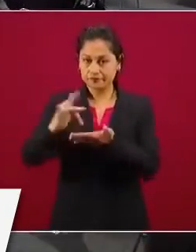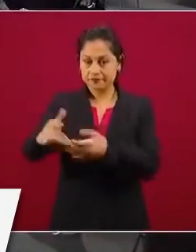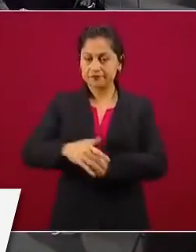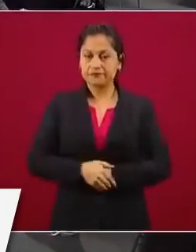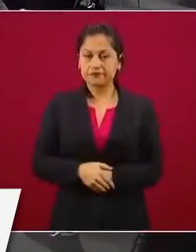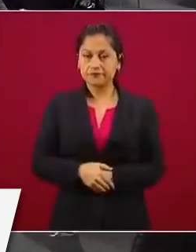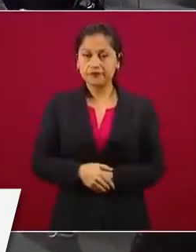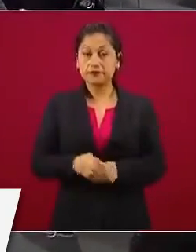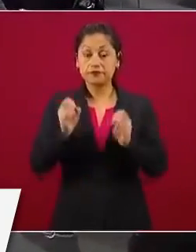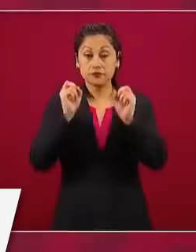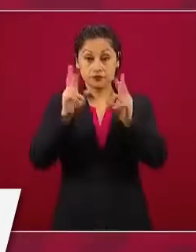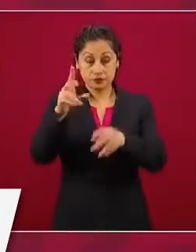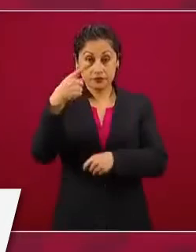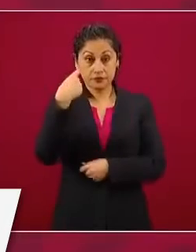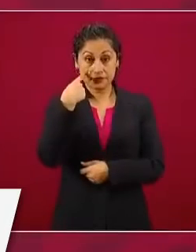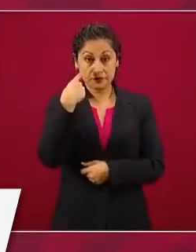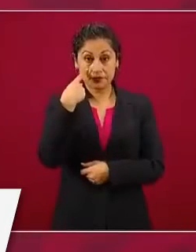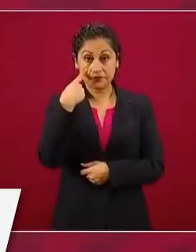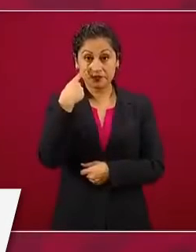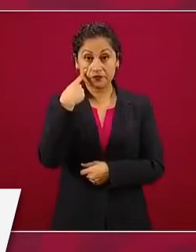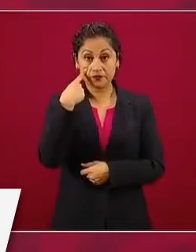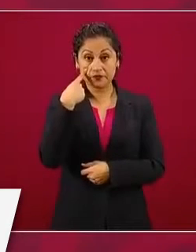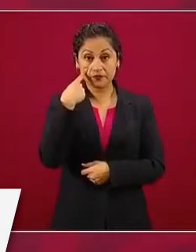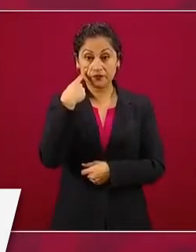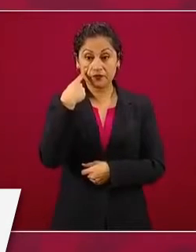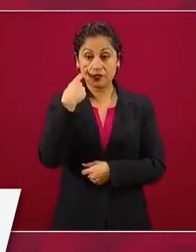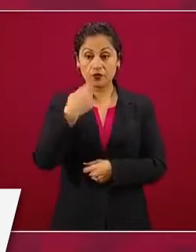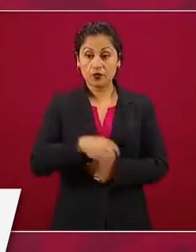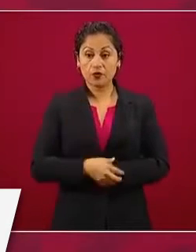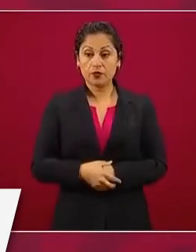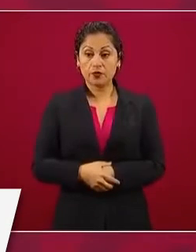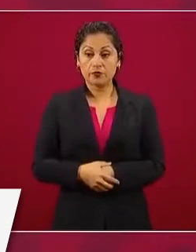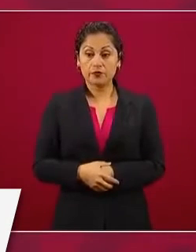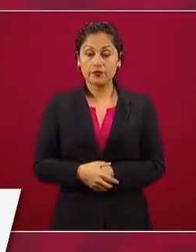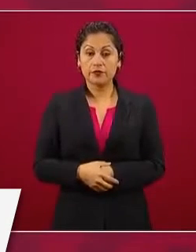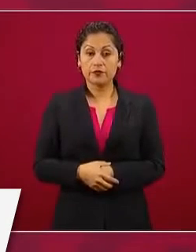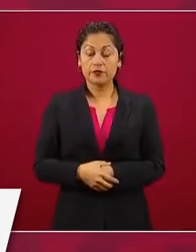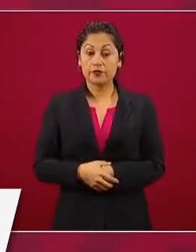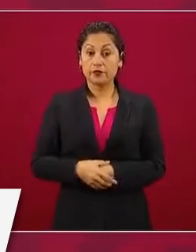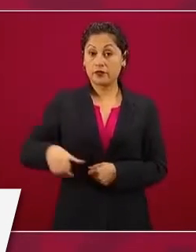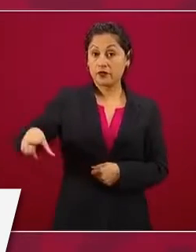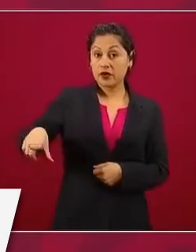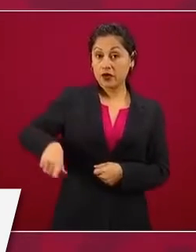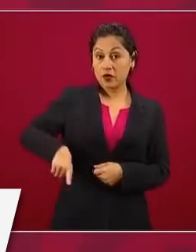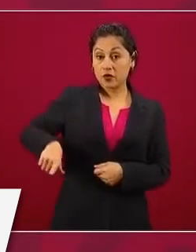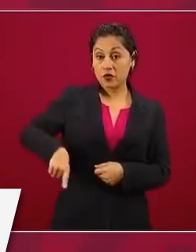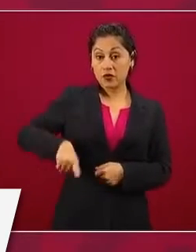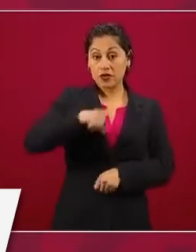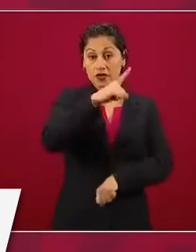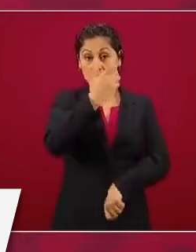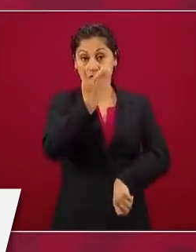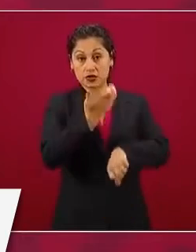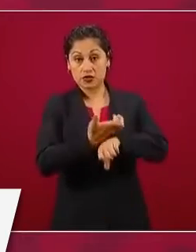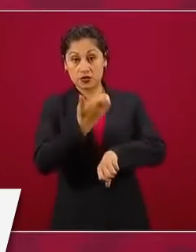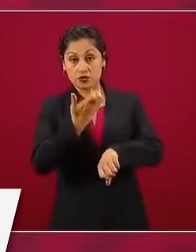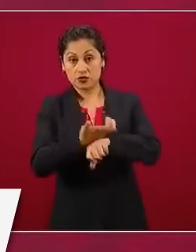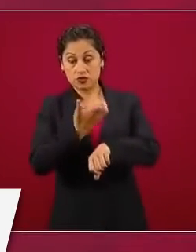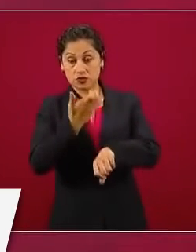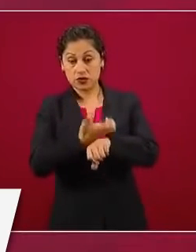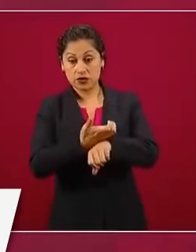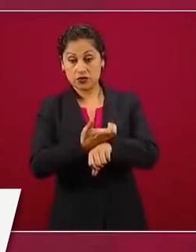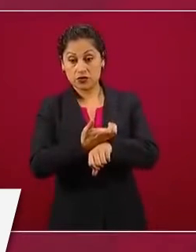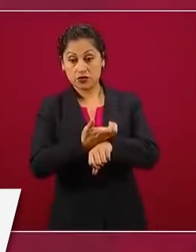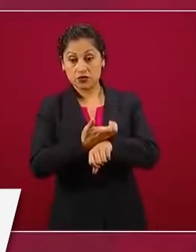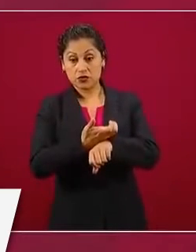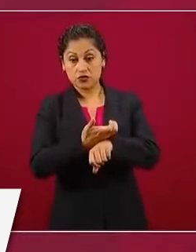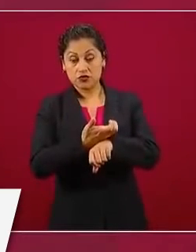que decir que no cumplió el gobierno estadounidense con